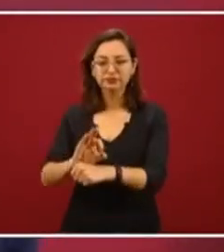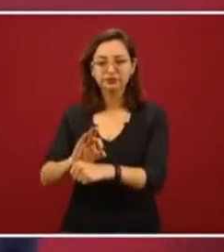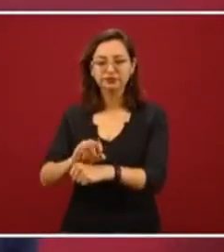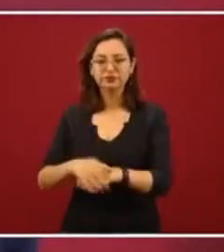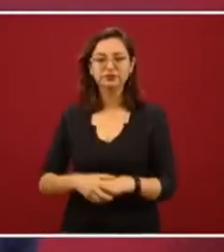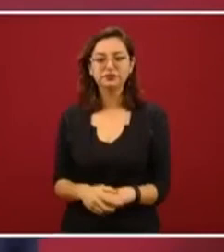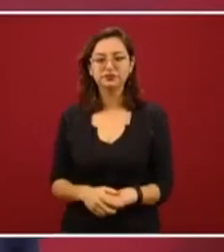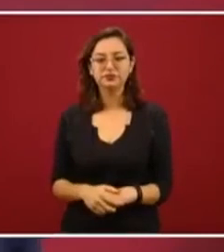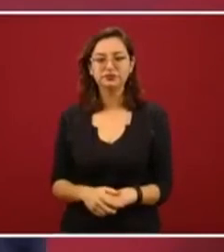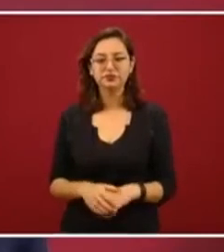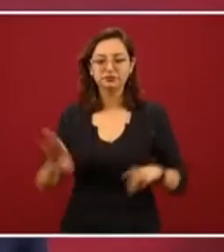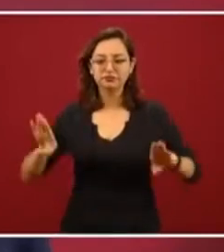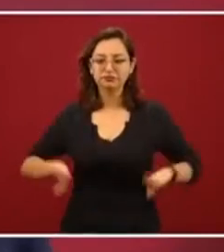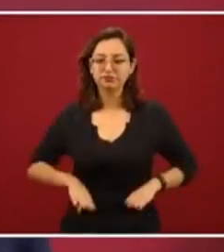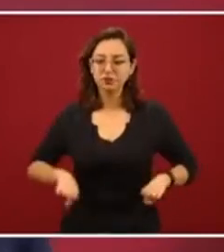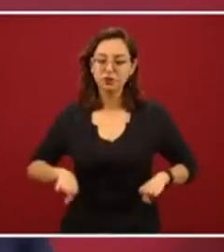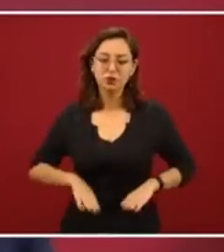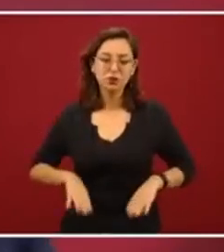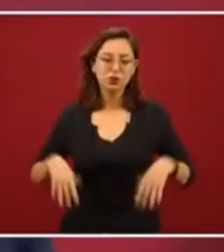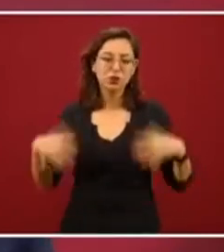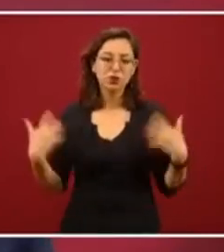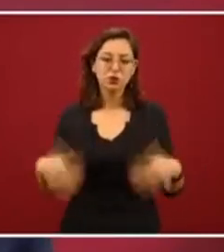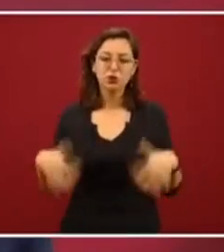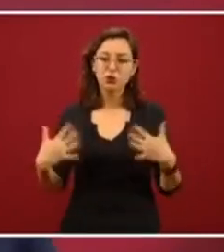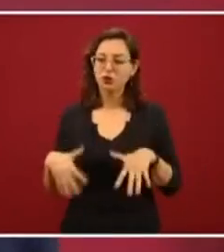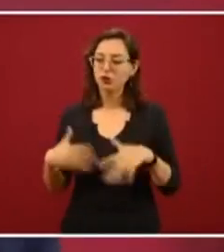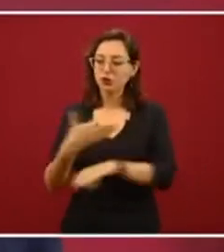Repito, es una gran institución.